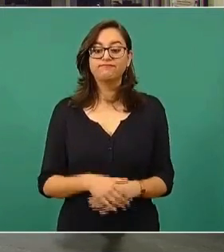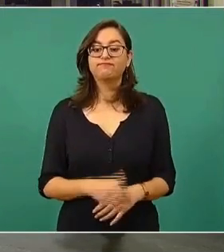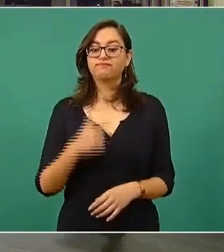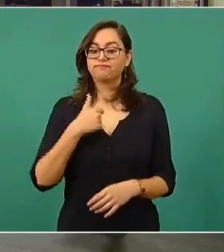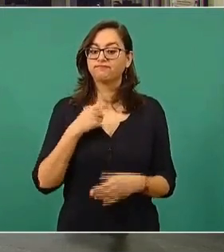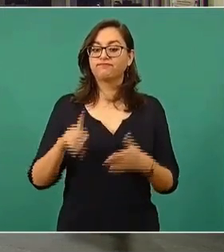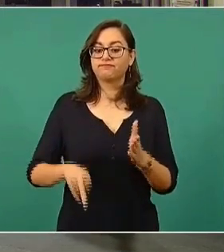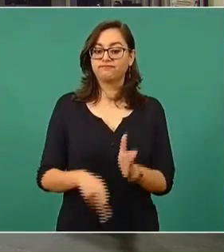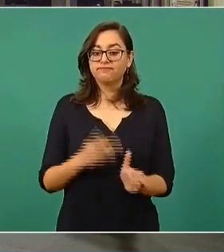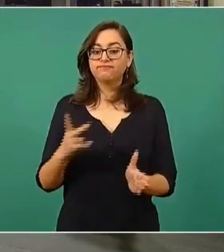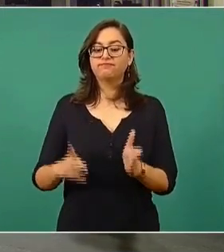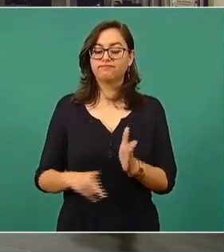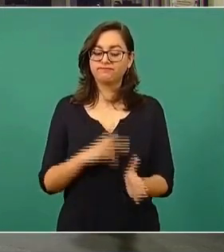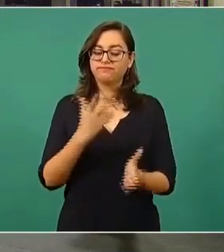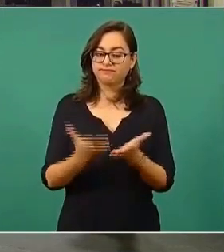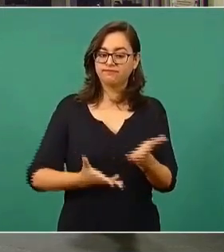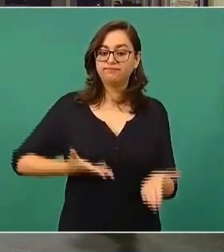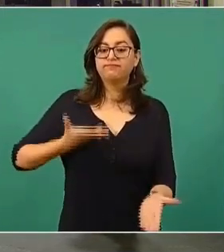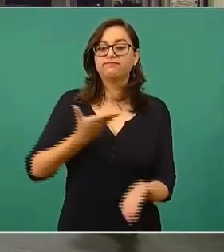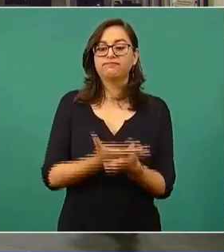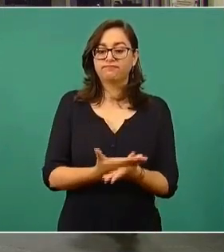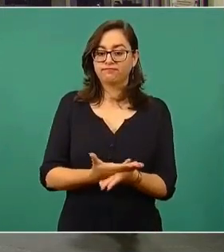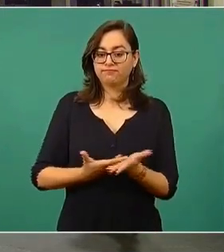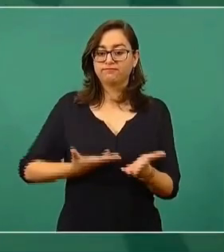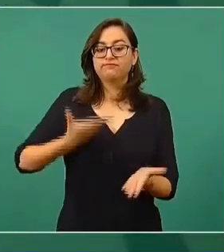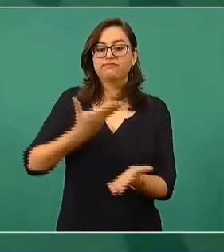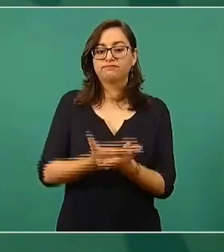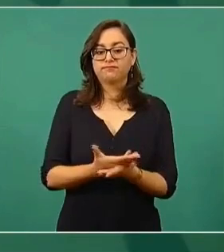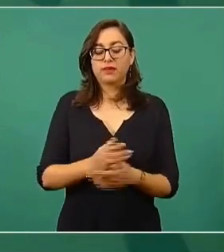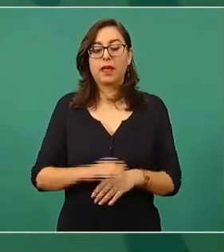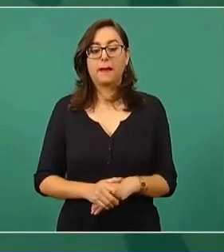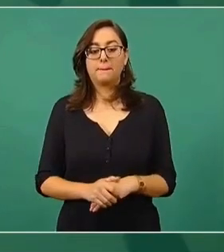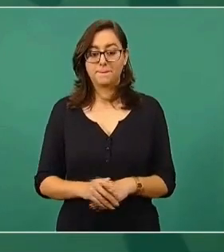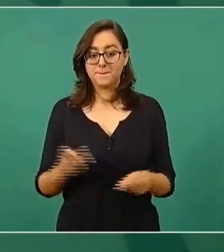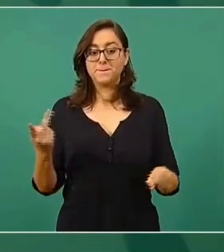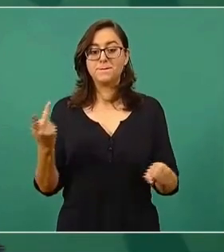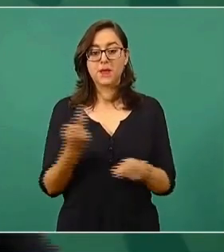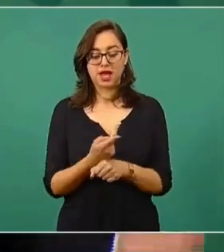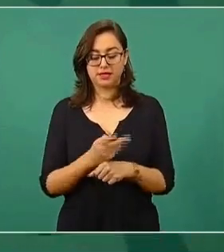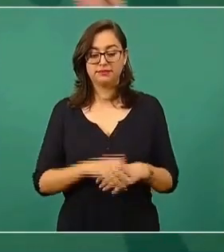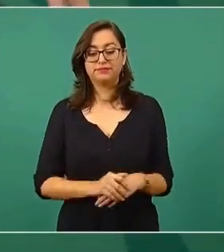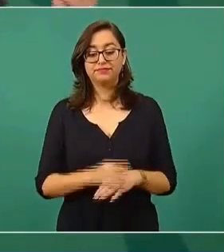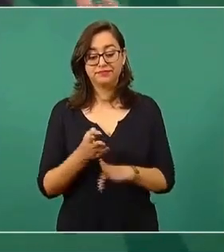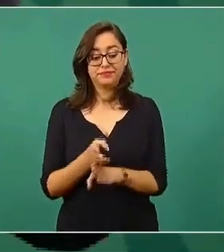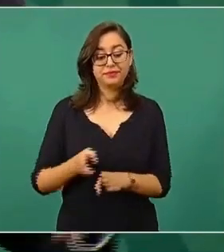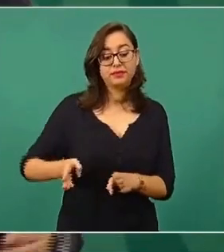Yo creo que con la implantación de la política neoliberal,